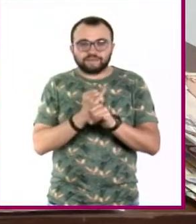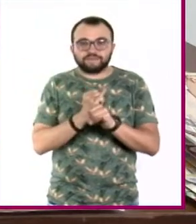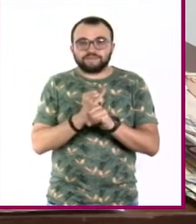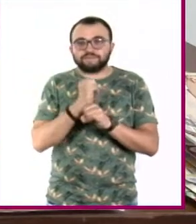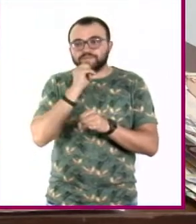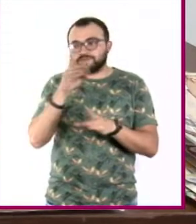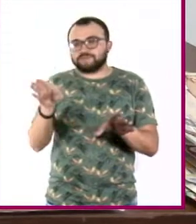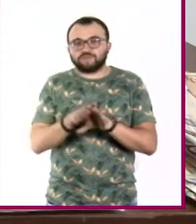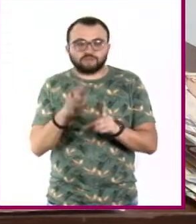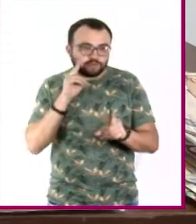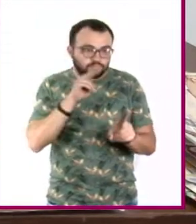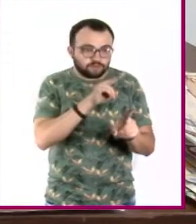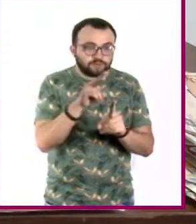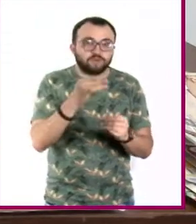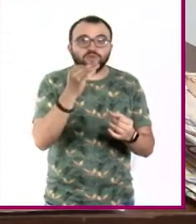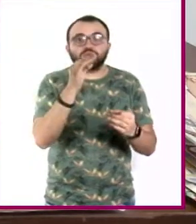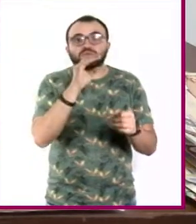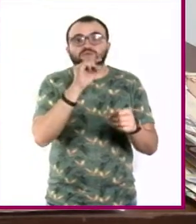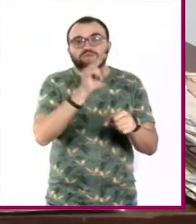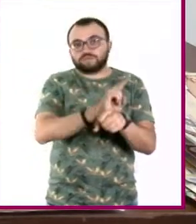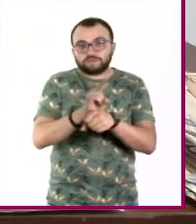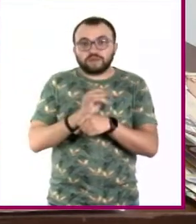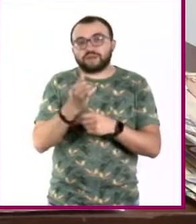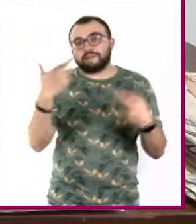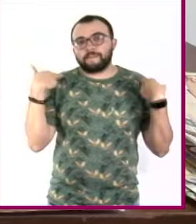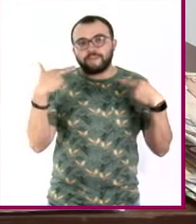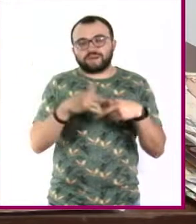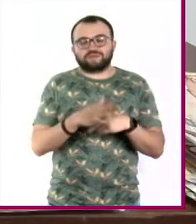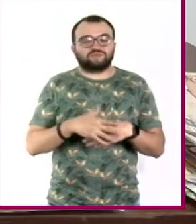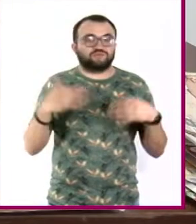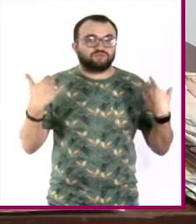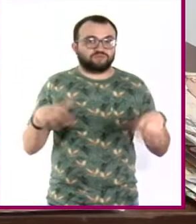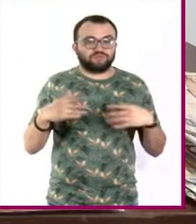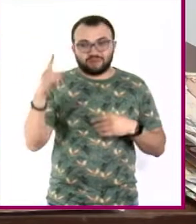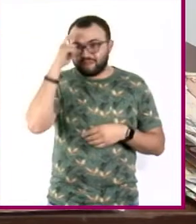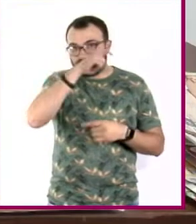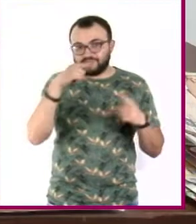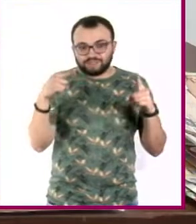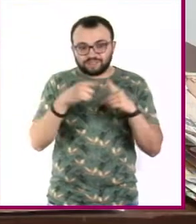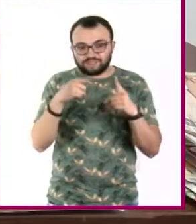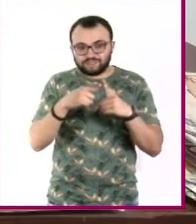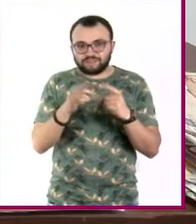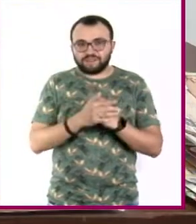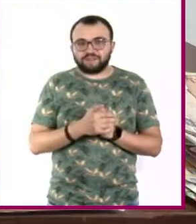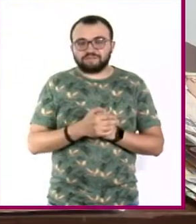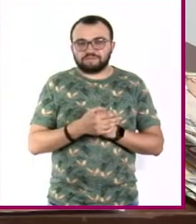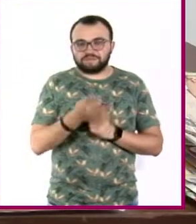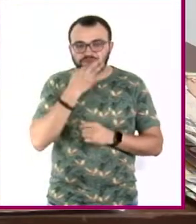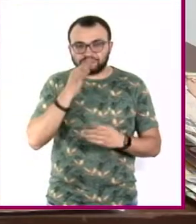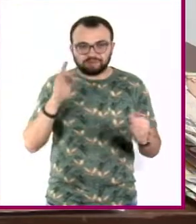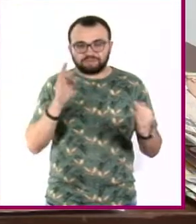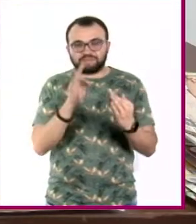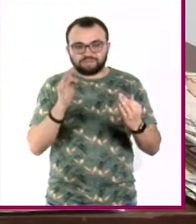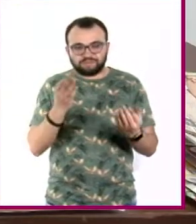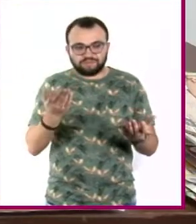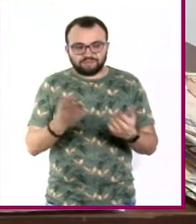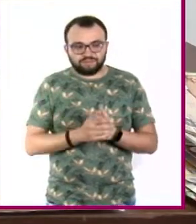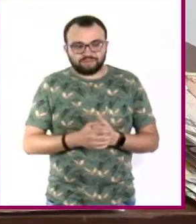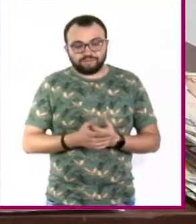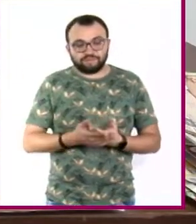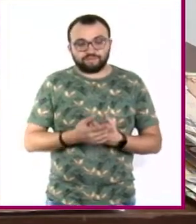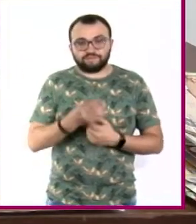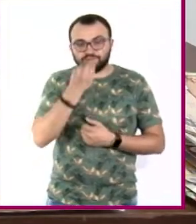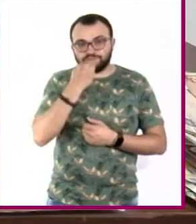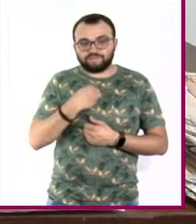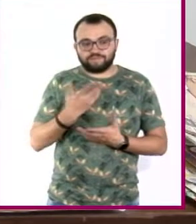ellos y sus maestros. Qué difícil tarea tuvieron que realizar y en tan breve tiempo. Bueno, pues toca definir